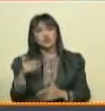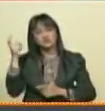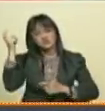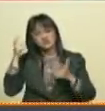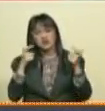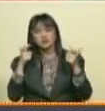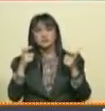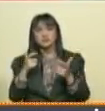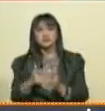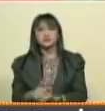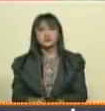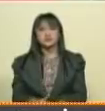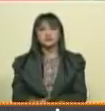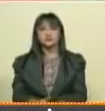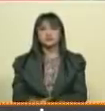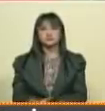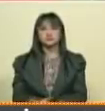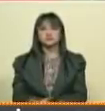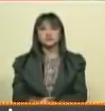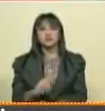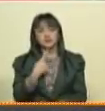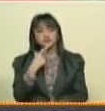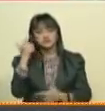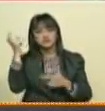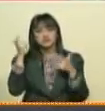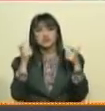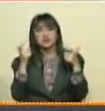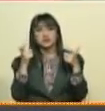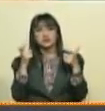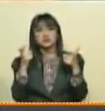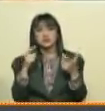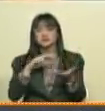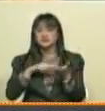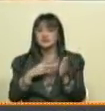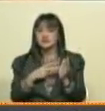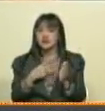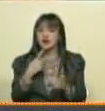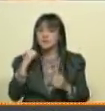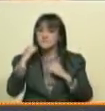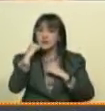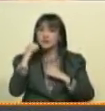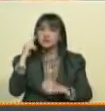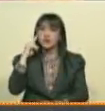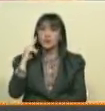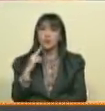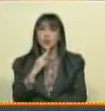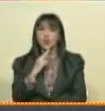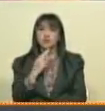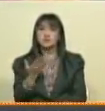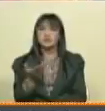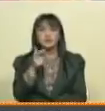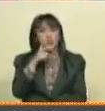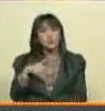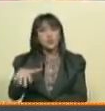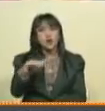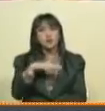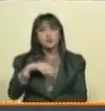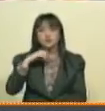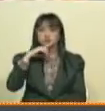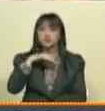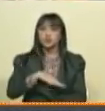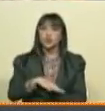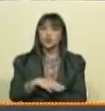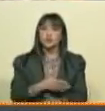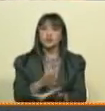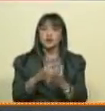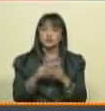chavista, porque decir Chávez es decir Miranda, es decir Bolívar, es decir la causa popular histórica de